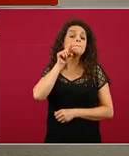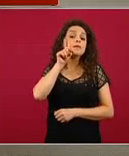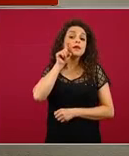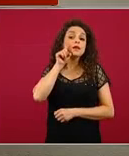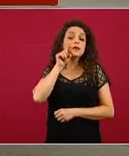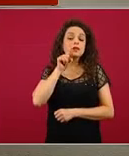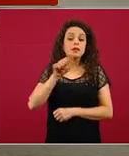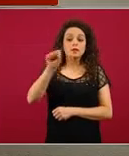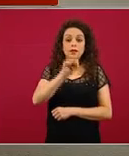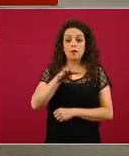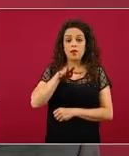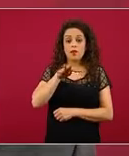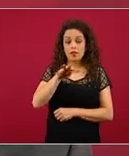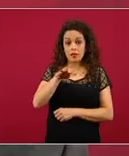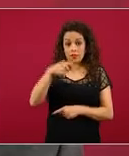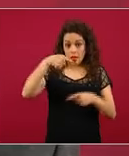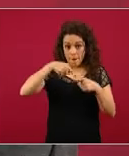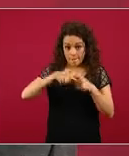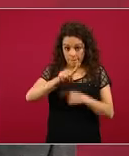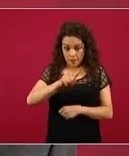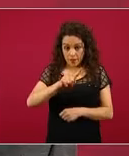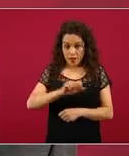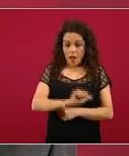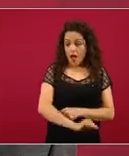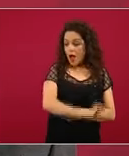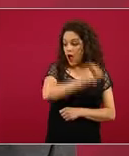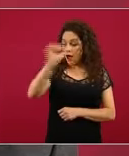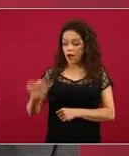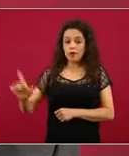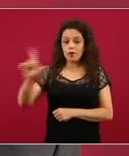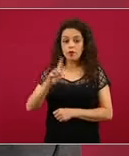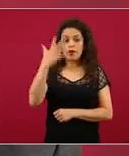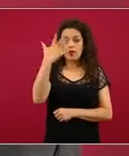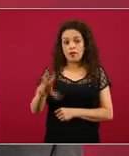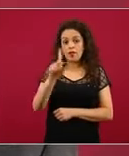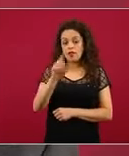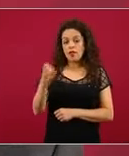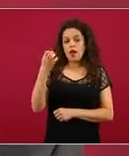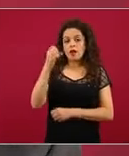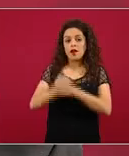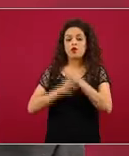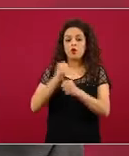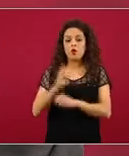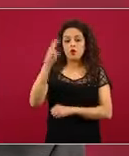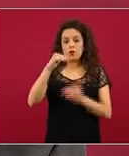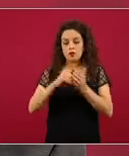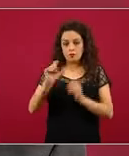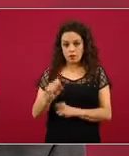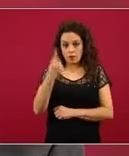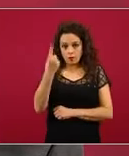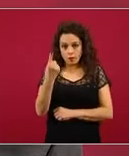19 y hasta el lunes 10 de enero de 2021, permanecerán cerradas la mayoría de las